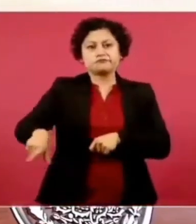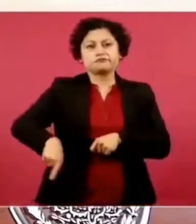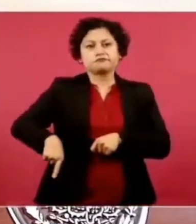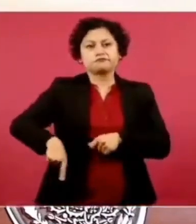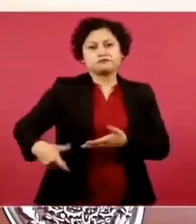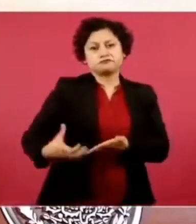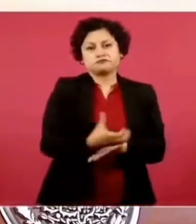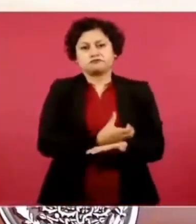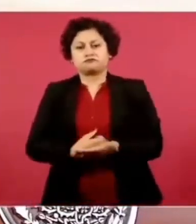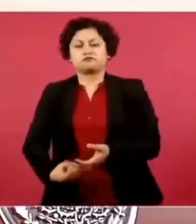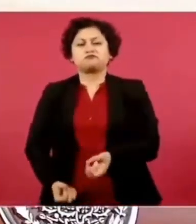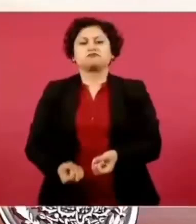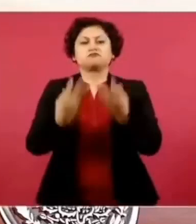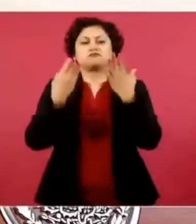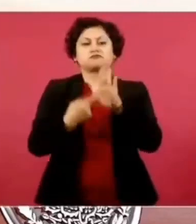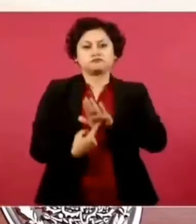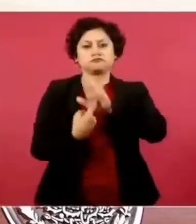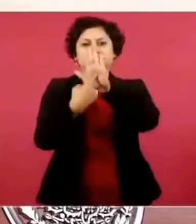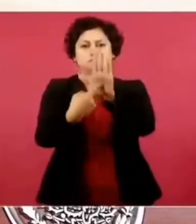¿Tiene algún derecho el pueblo?